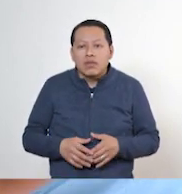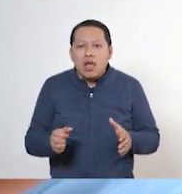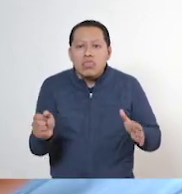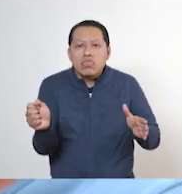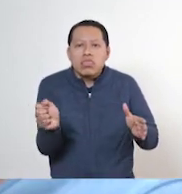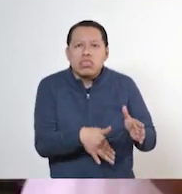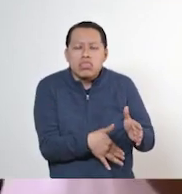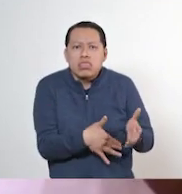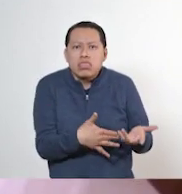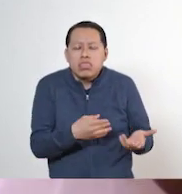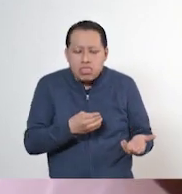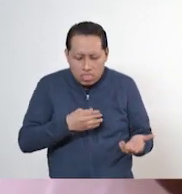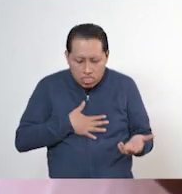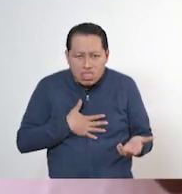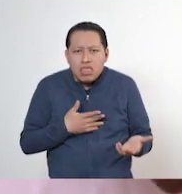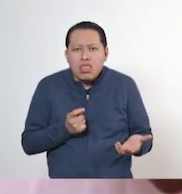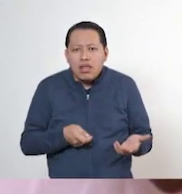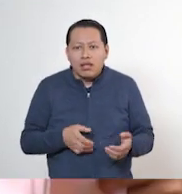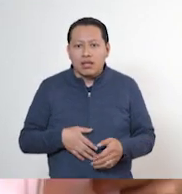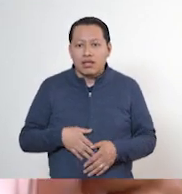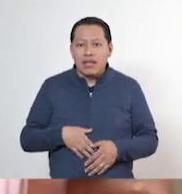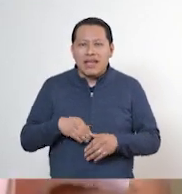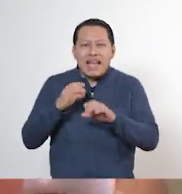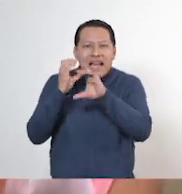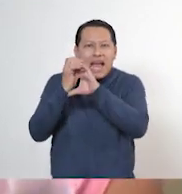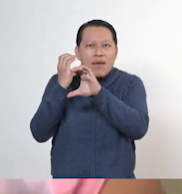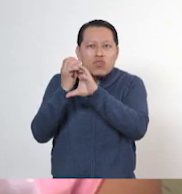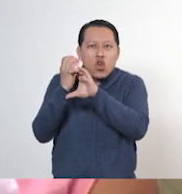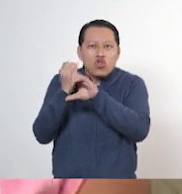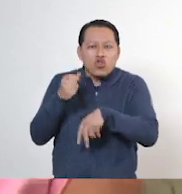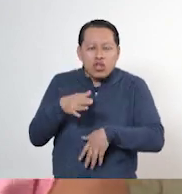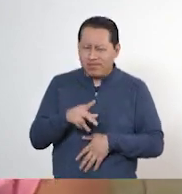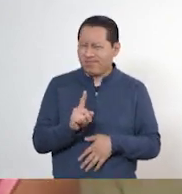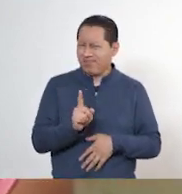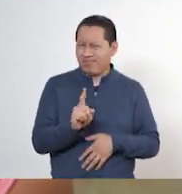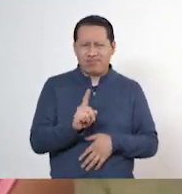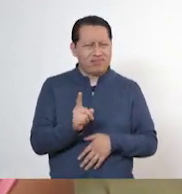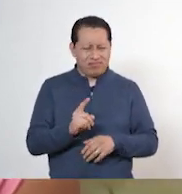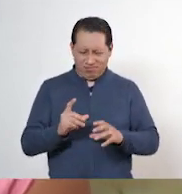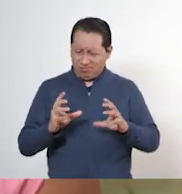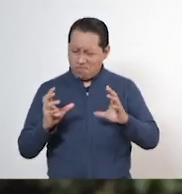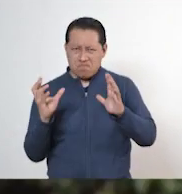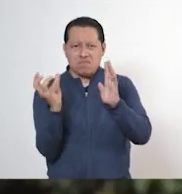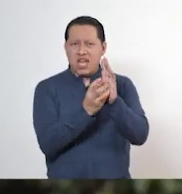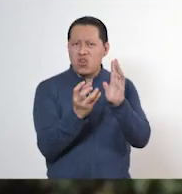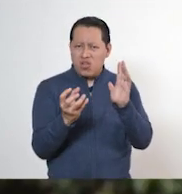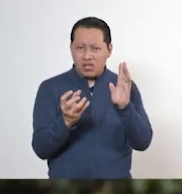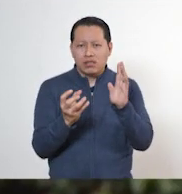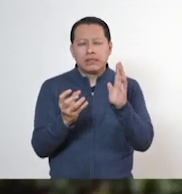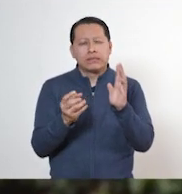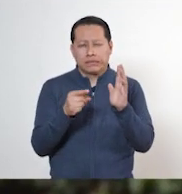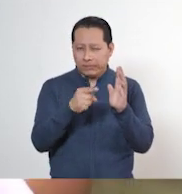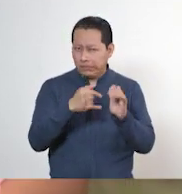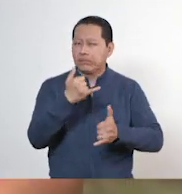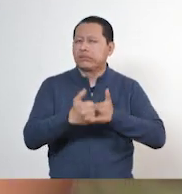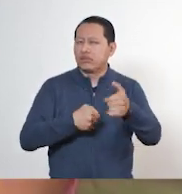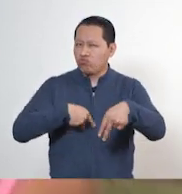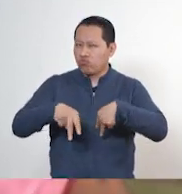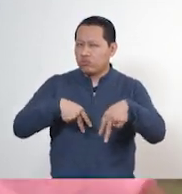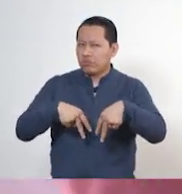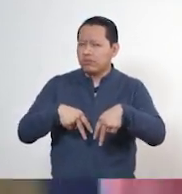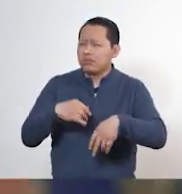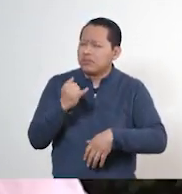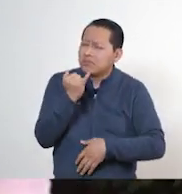¿Con qué se manchó? Me salpicó un camión. Esto es un balón. ¿Te fuiste a jugar fútbol? Perdón.